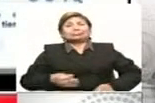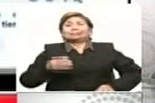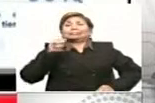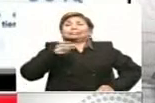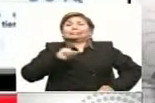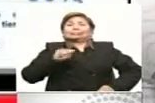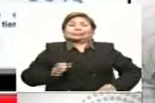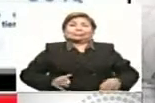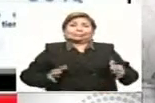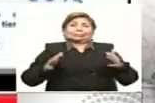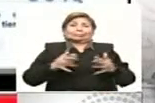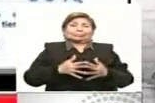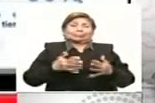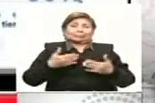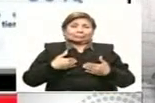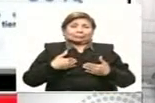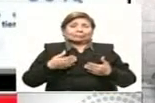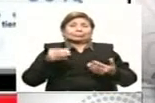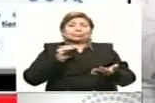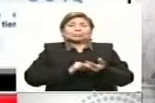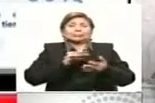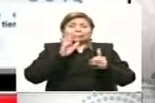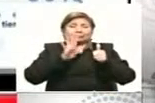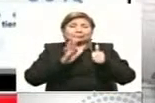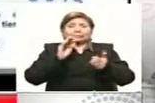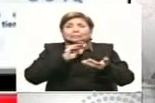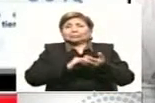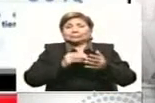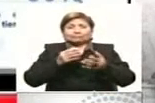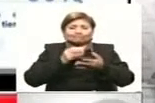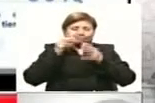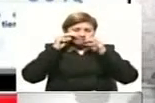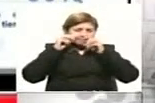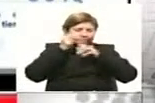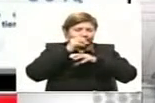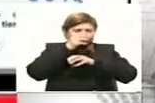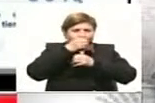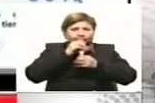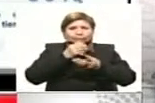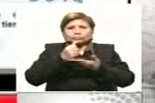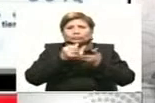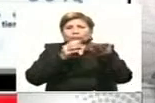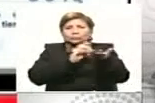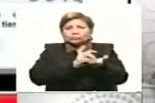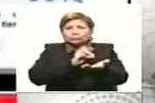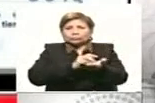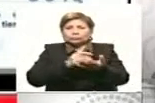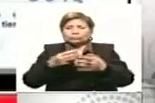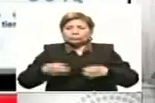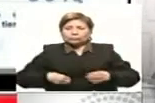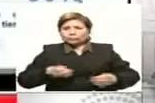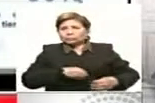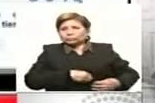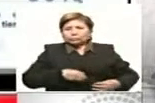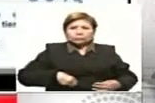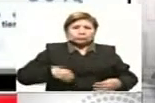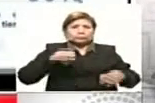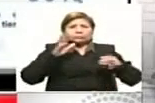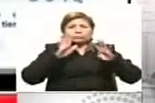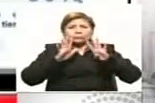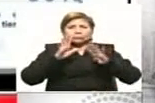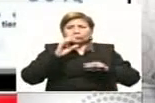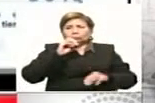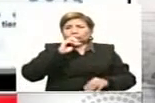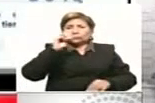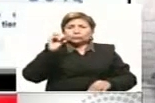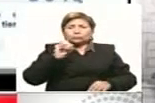que recibieron 6 o más controles prenatales, se aspiraba a un 89%, creo que podemos hablar de un 89 o un